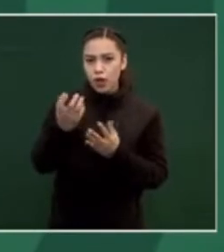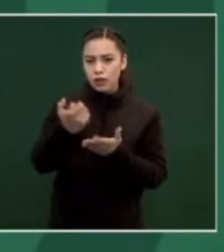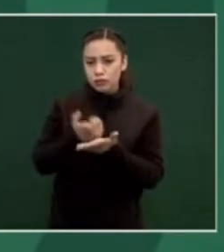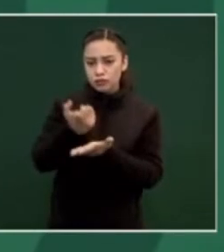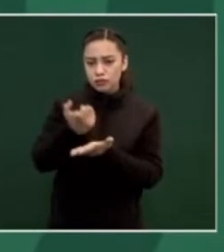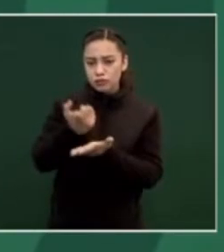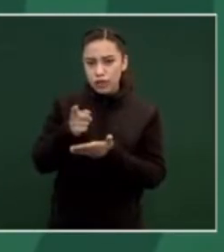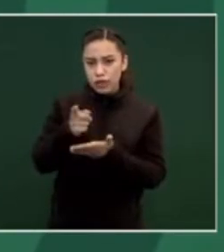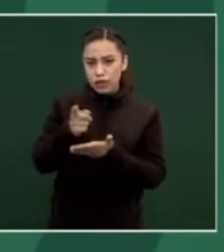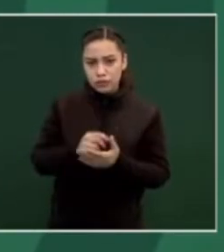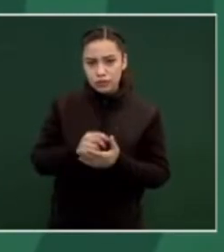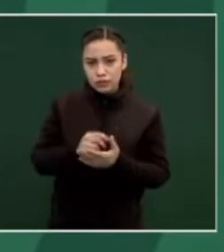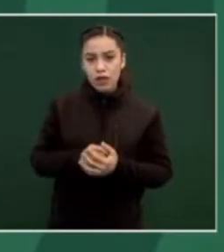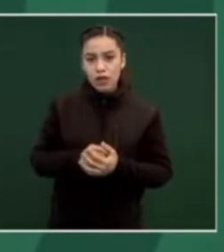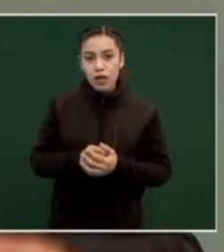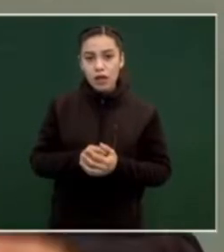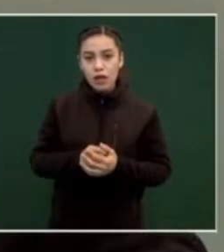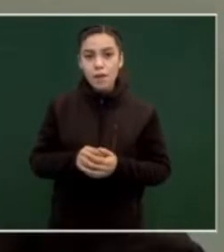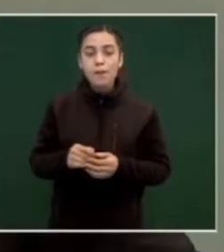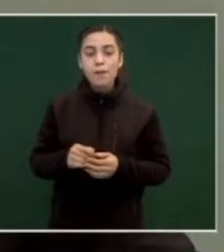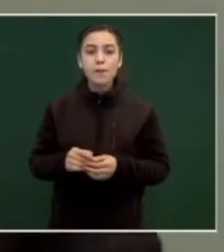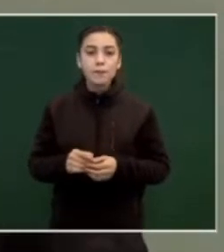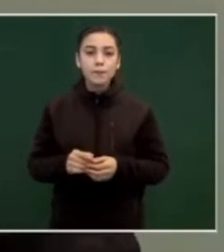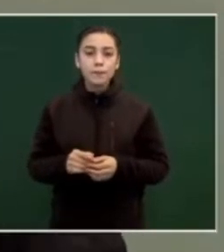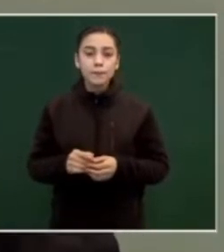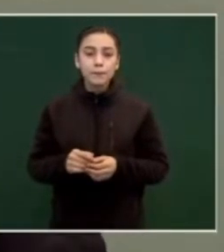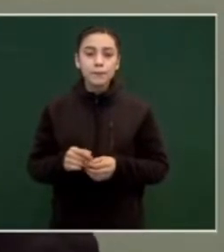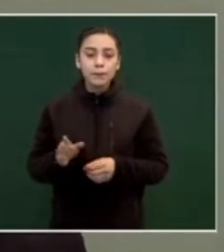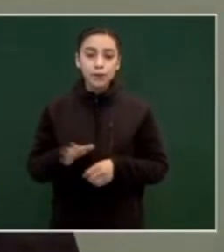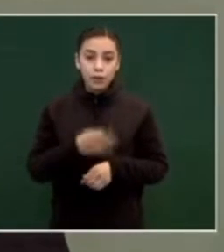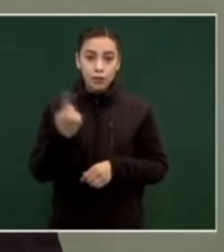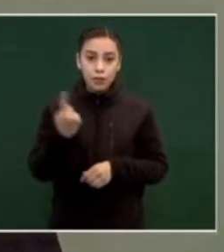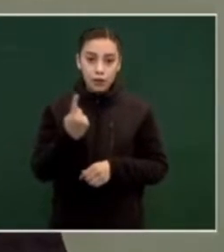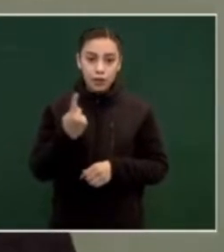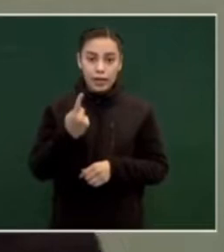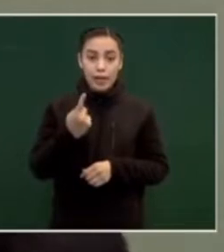de suicidar a alguien públicamente